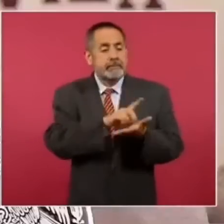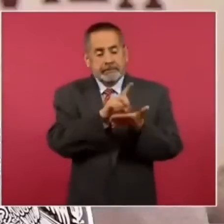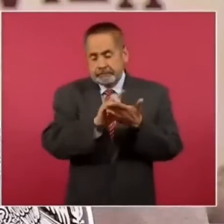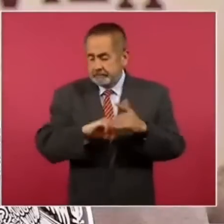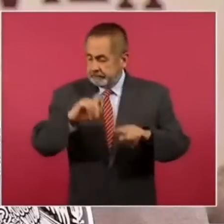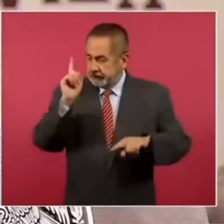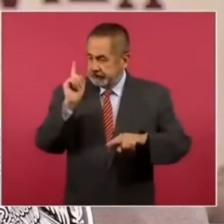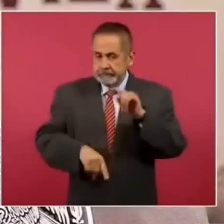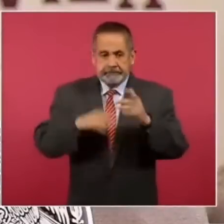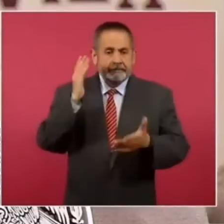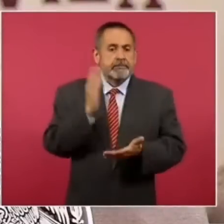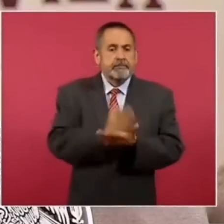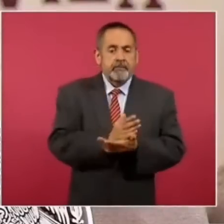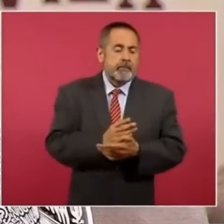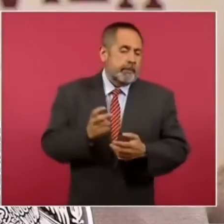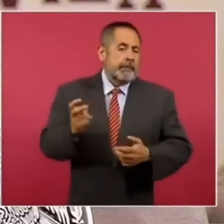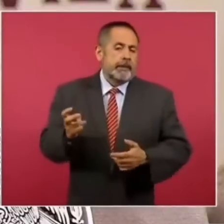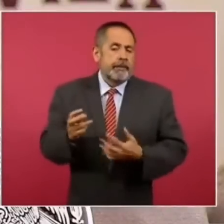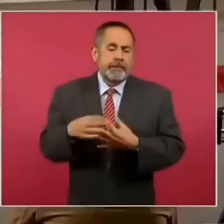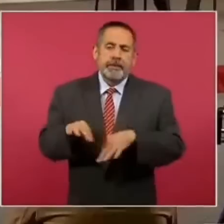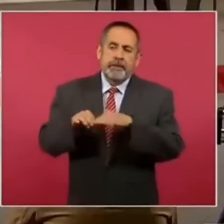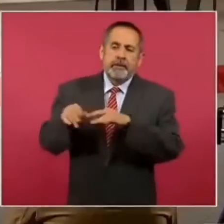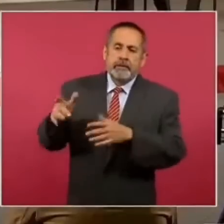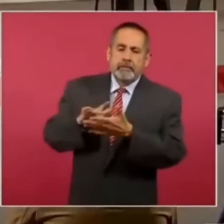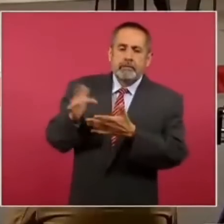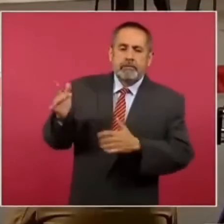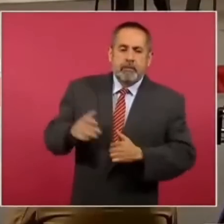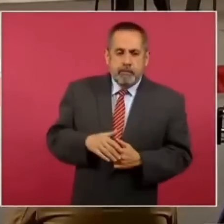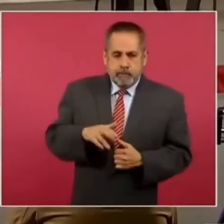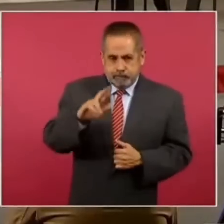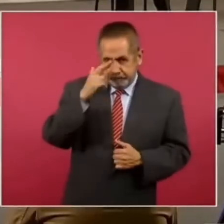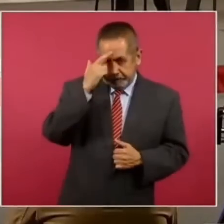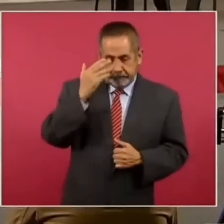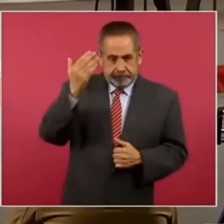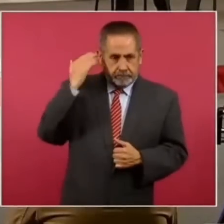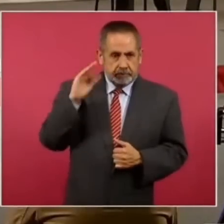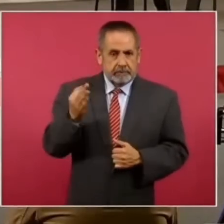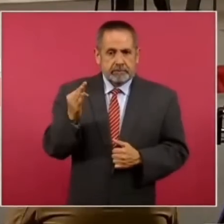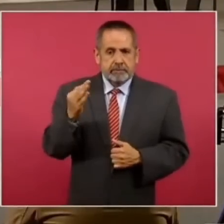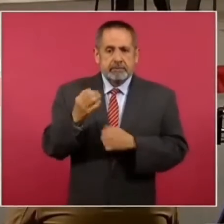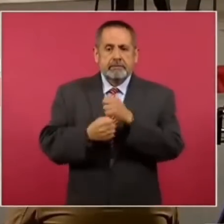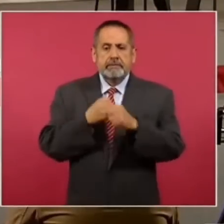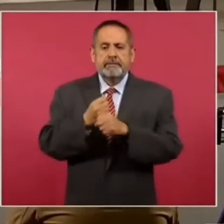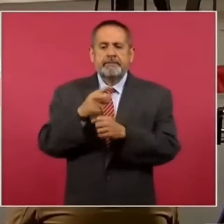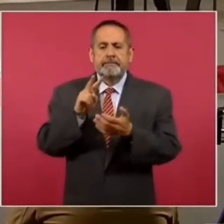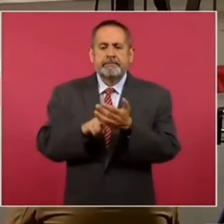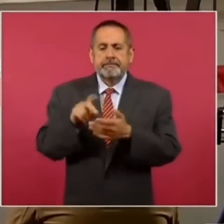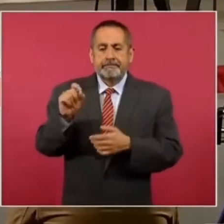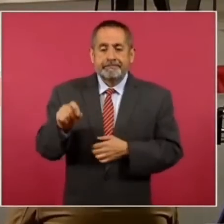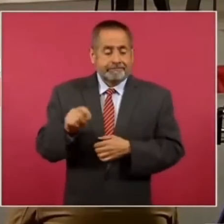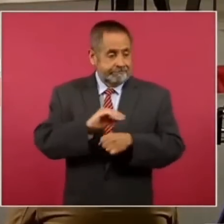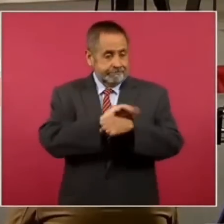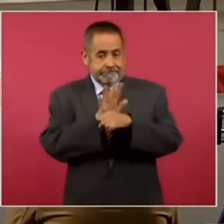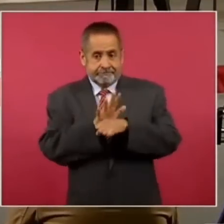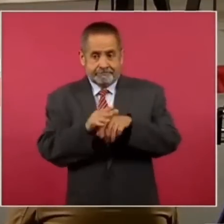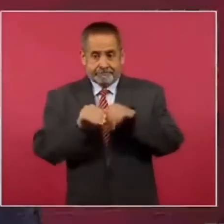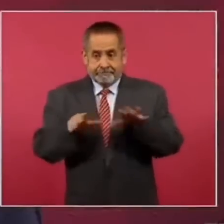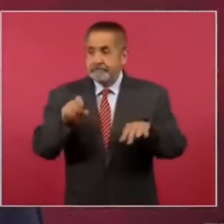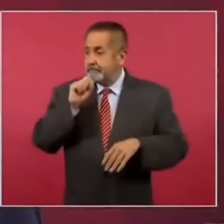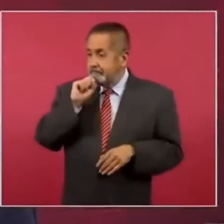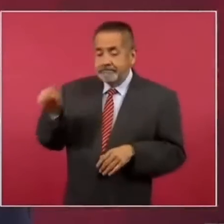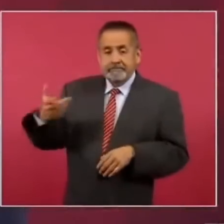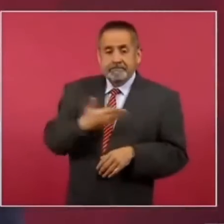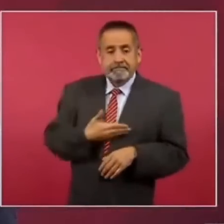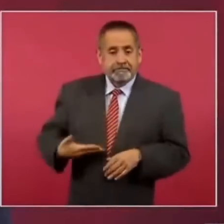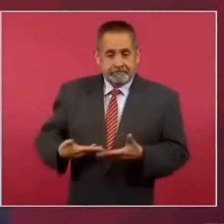de los productos electrónicos del tabaco. Recordarán que en febrero del 2020, cuando inició la pandemia, se emitió un decreto del